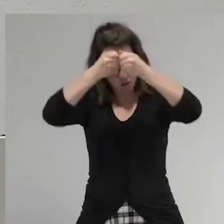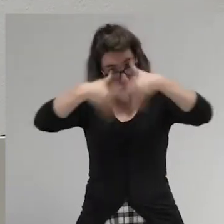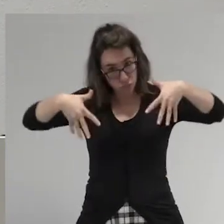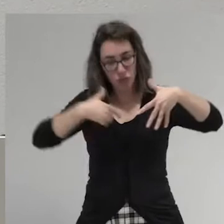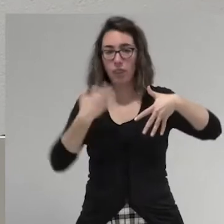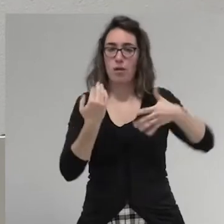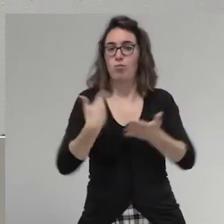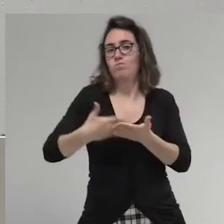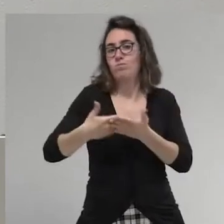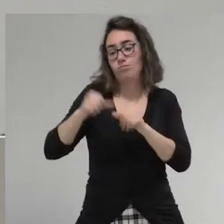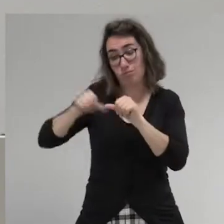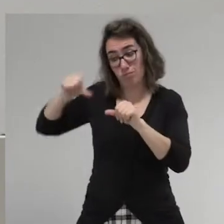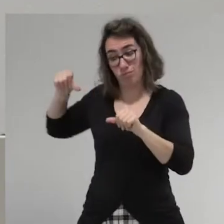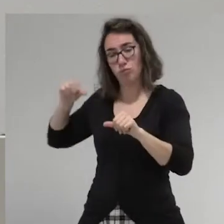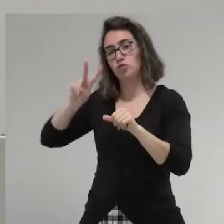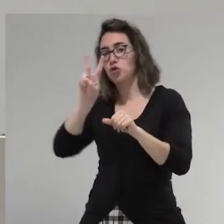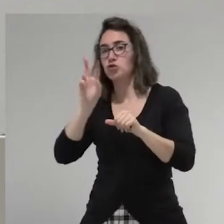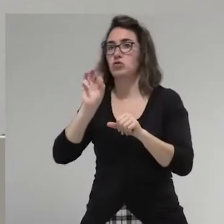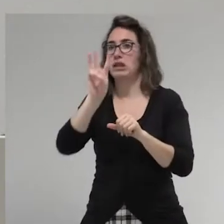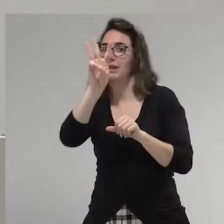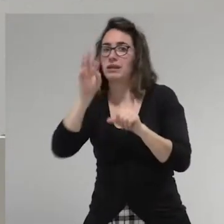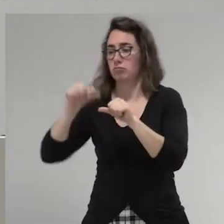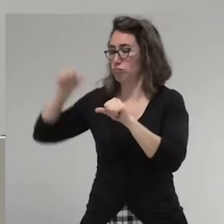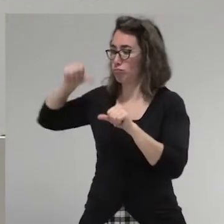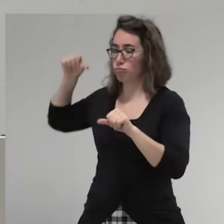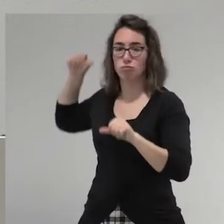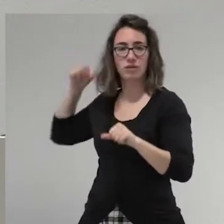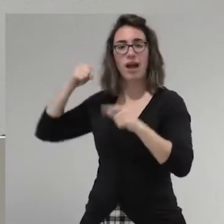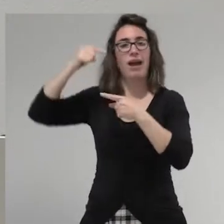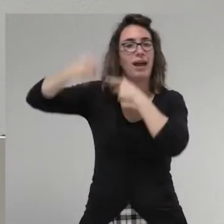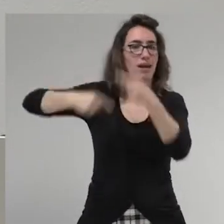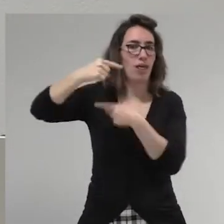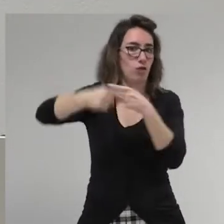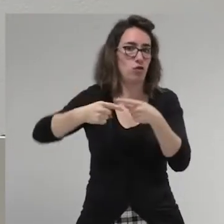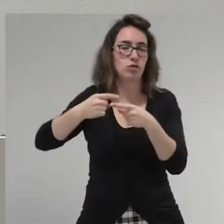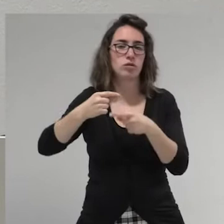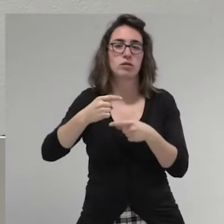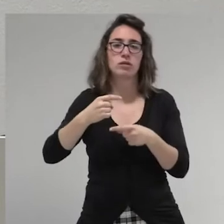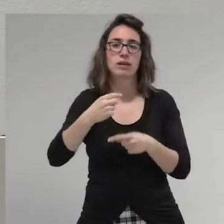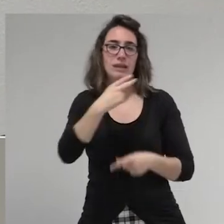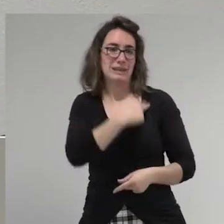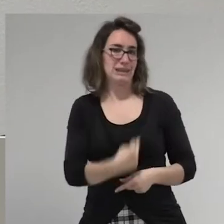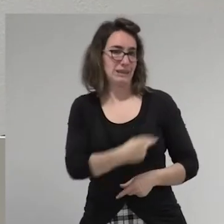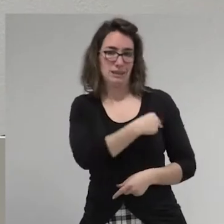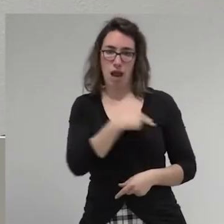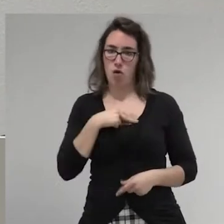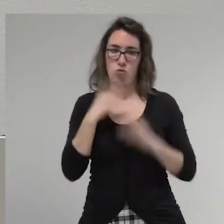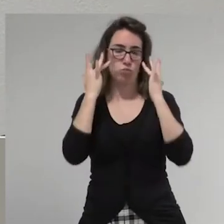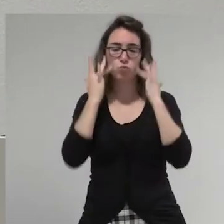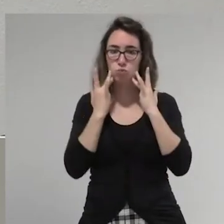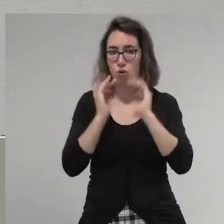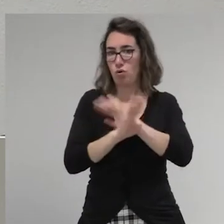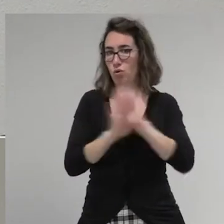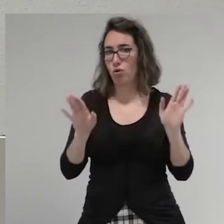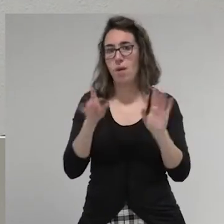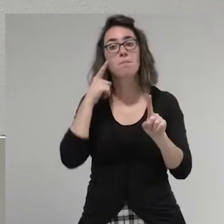cuatro, dos o tres, perdona, generaciones de cristianos limpios para poder